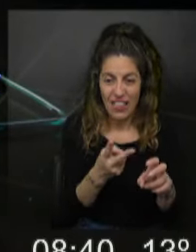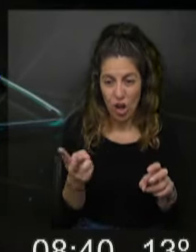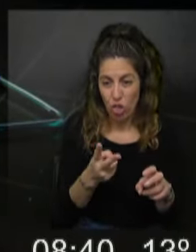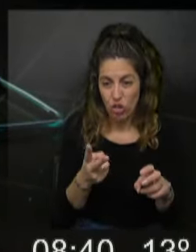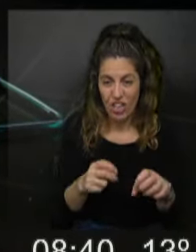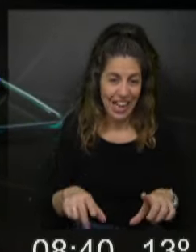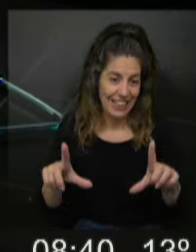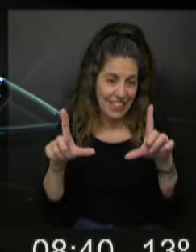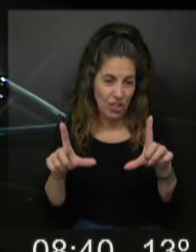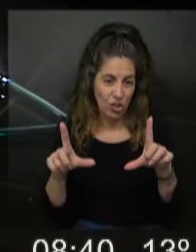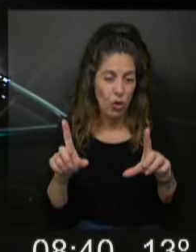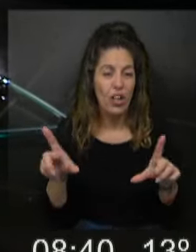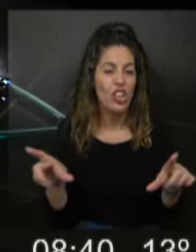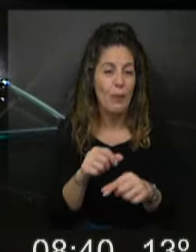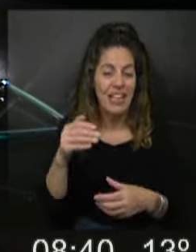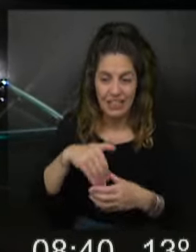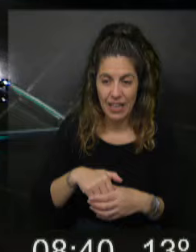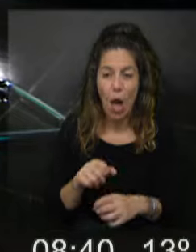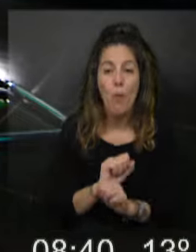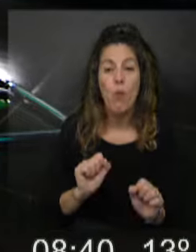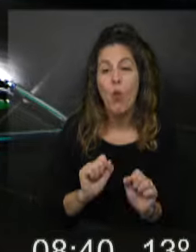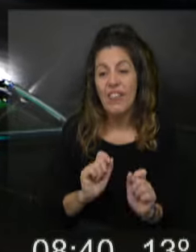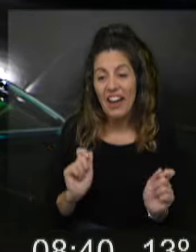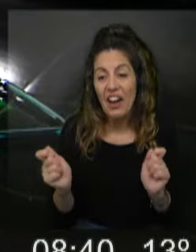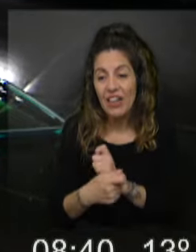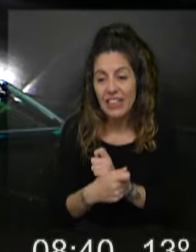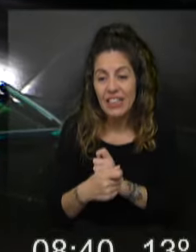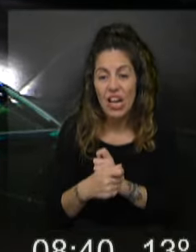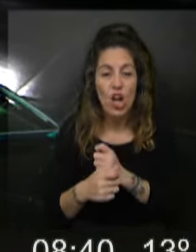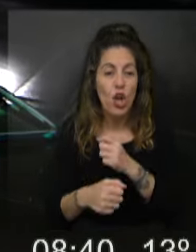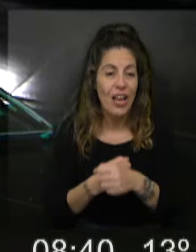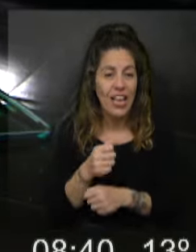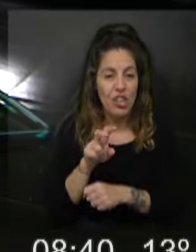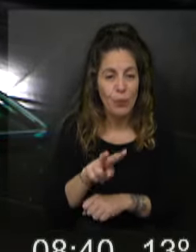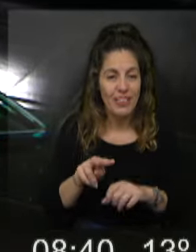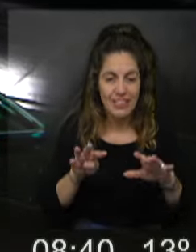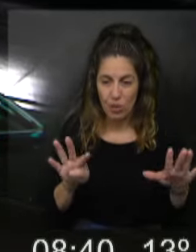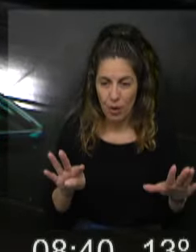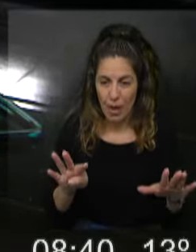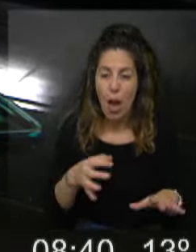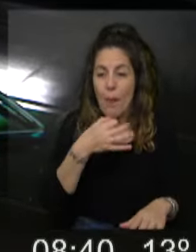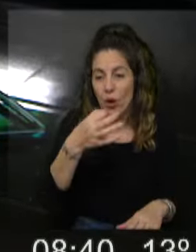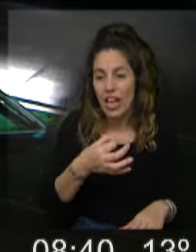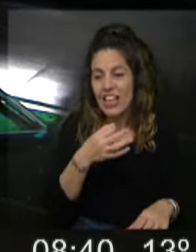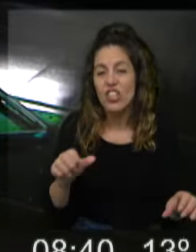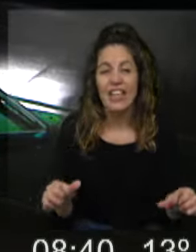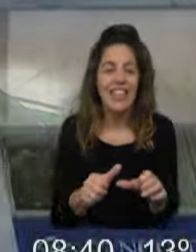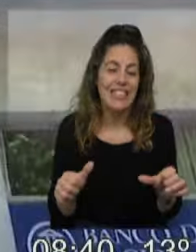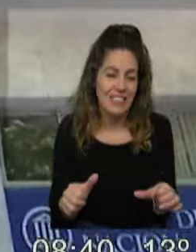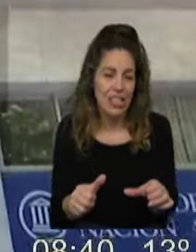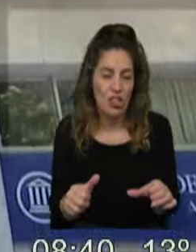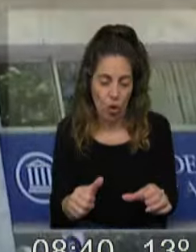poco se está se puede llegar a revertir lo que pasó en en 2019 por lo menos por las declaraciones que ahora está haciendo